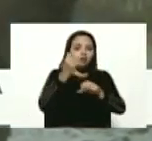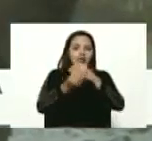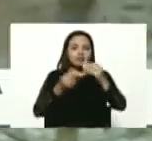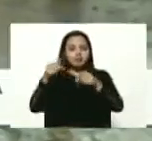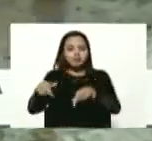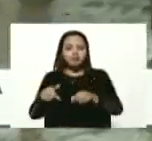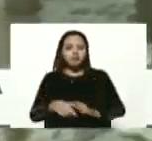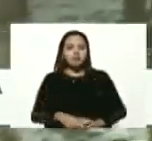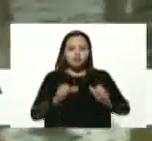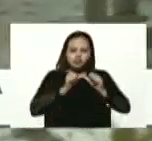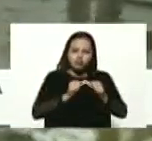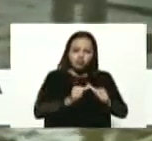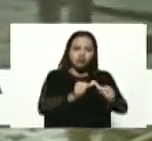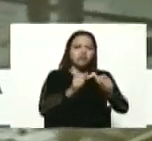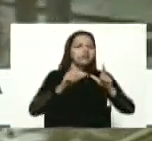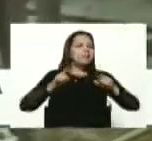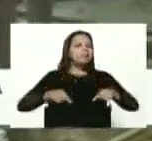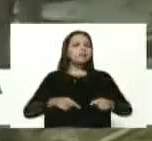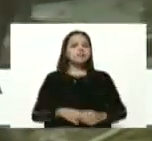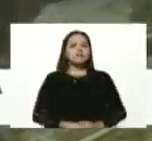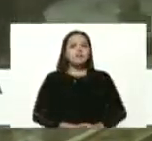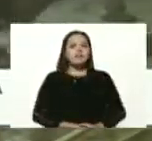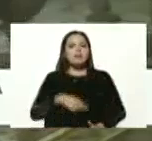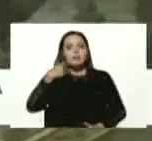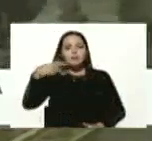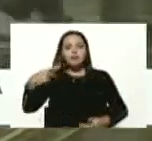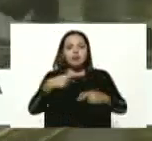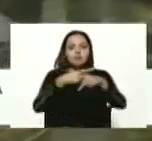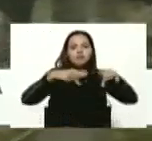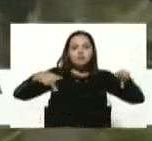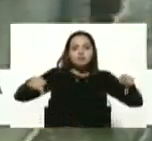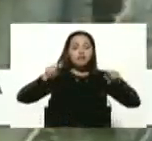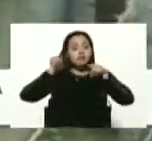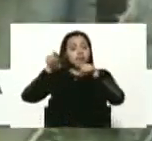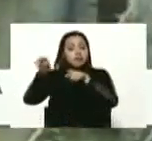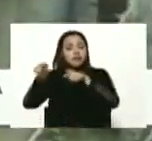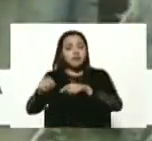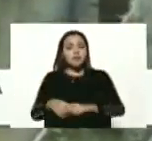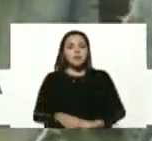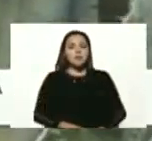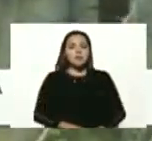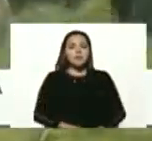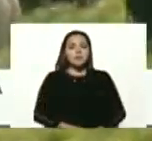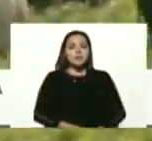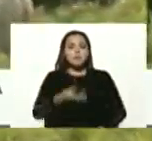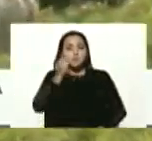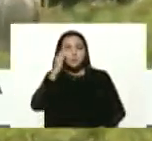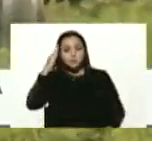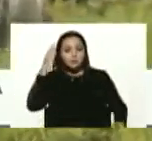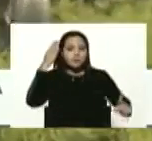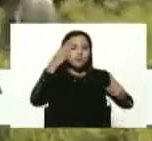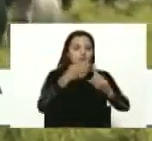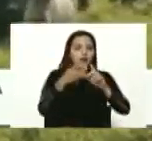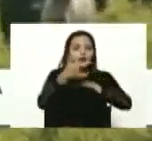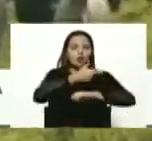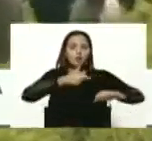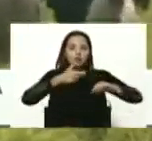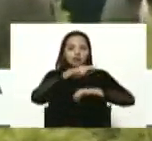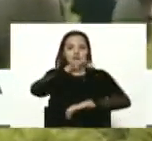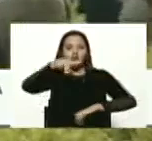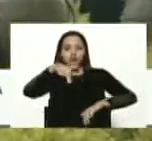dando continuidad, por supuesto, a las políticas públicas que usted muy bien ha direccionado del Ejecutivo